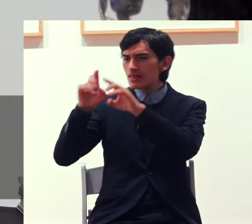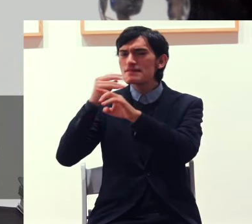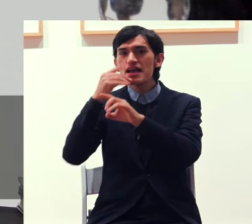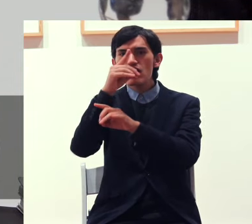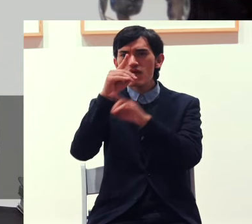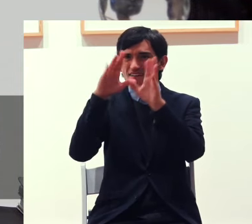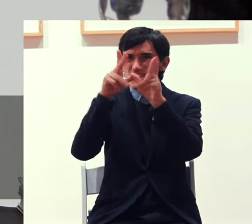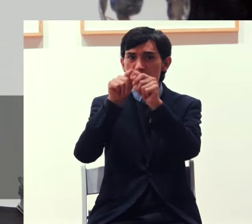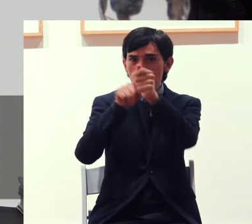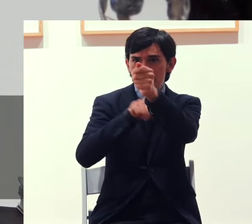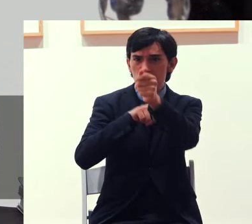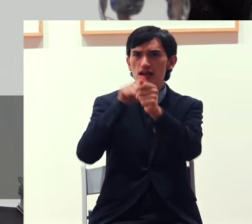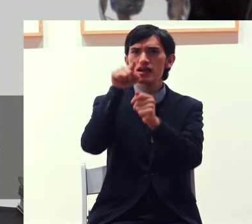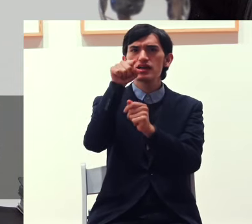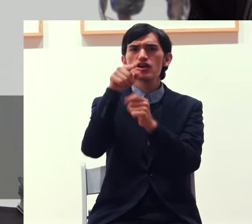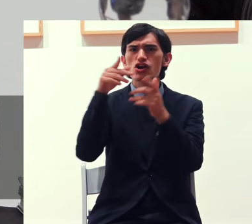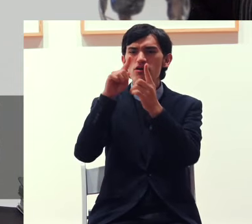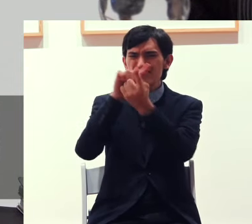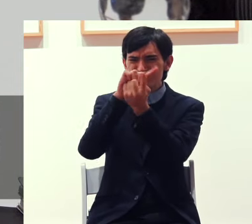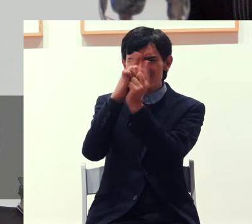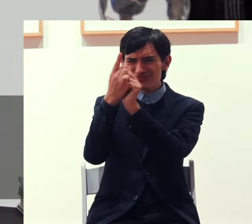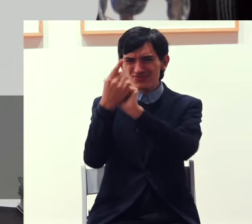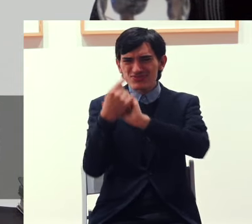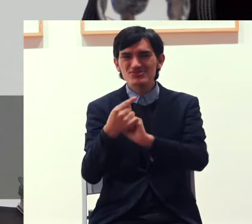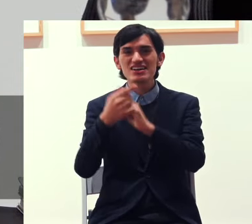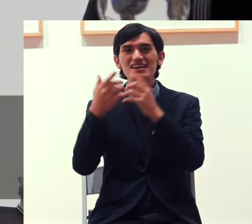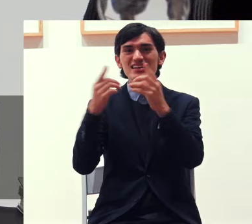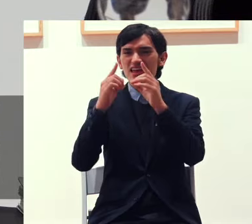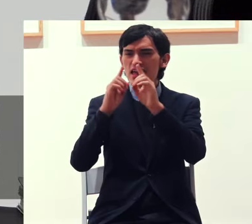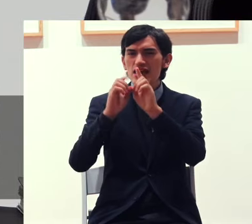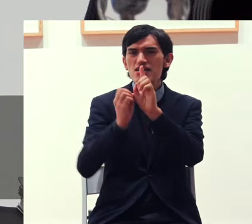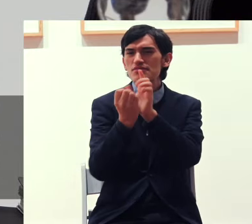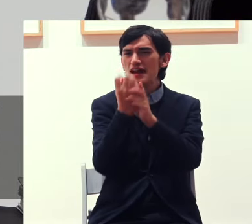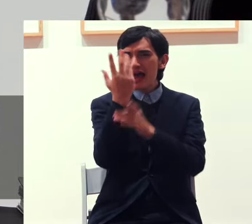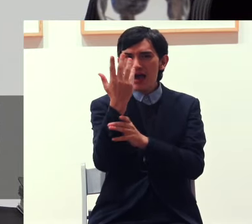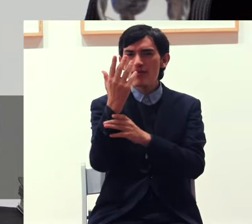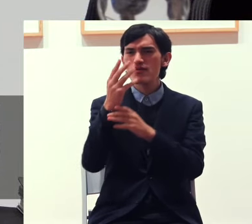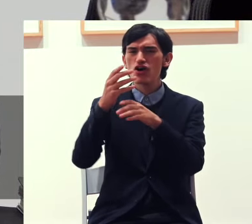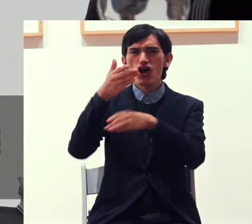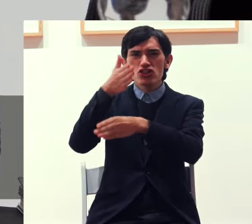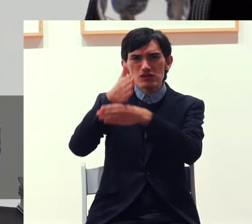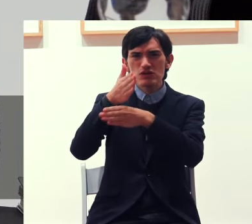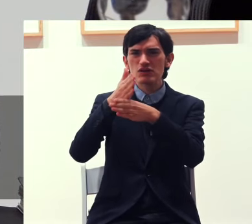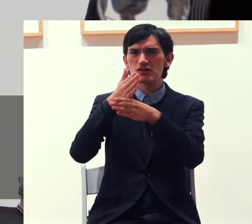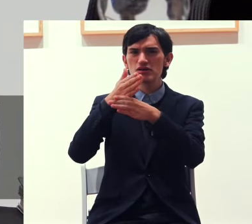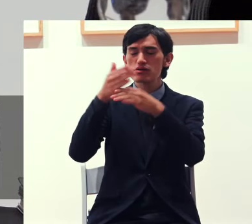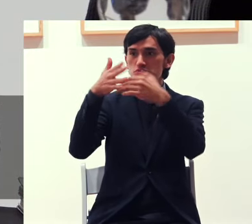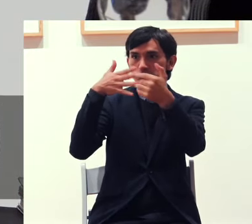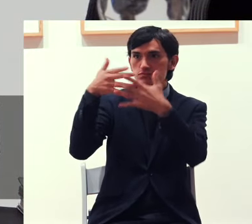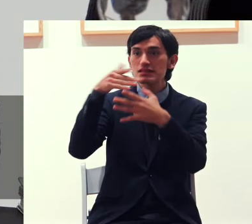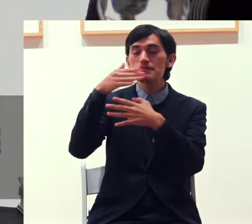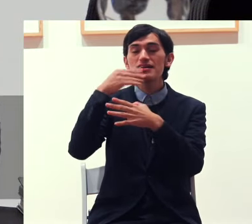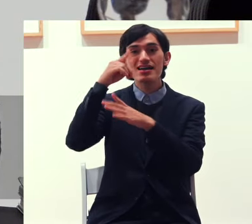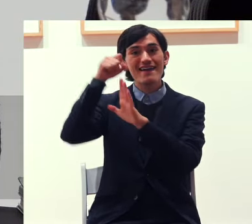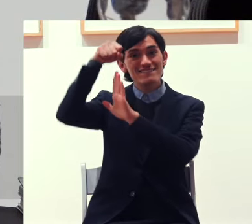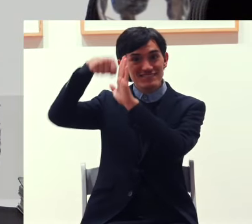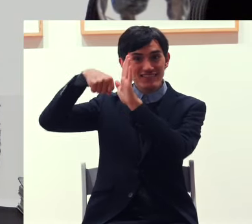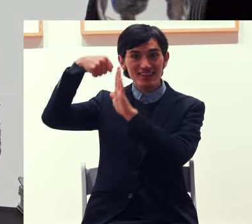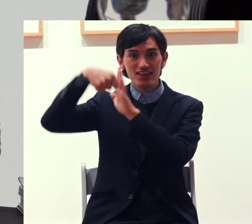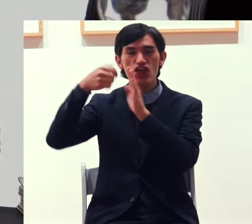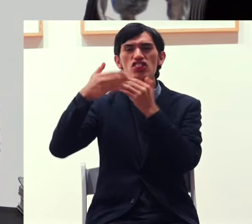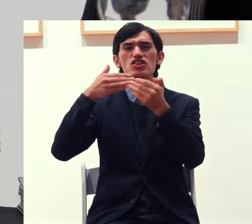matorrales una familia cahuéscar, convertidos en ramas, en troncos, naturalizados.